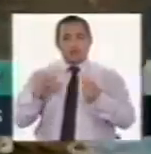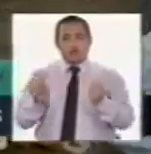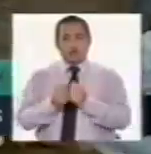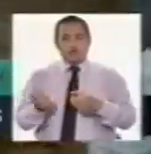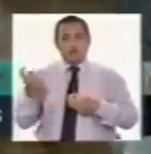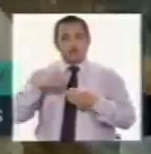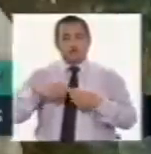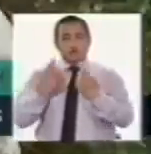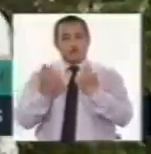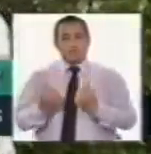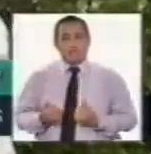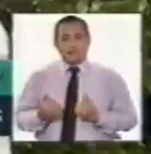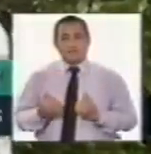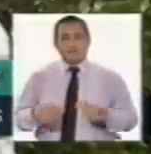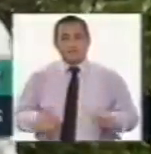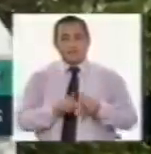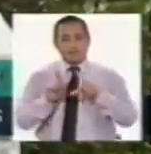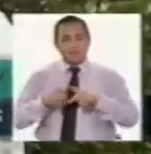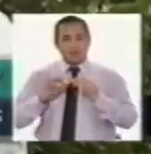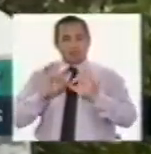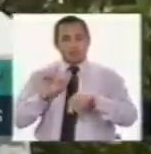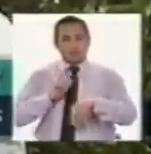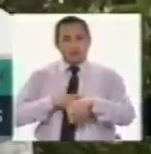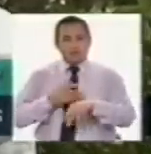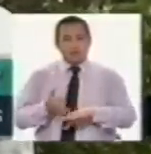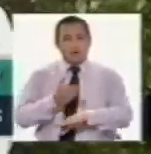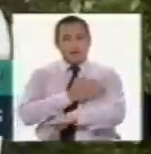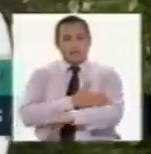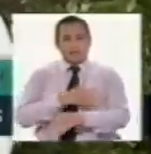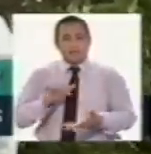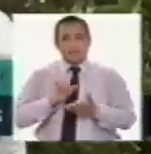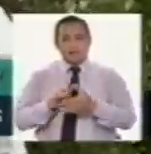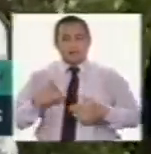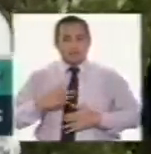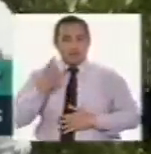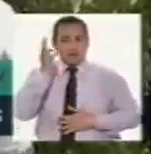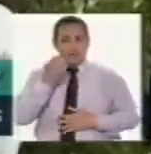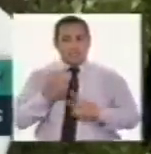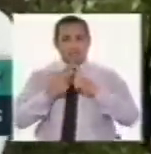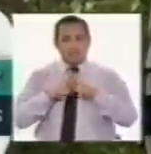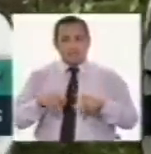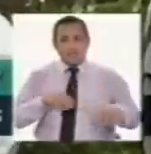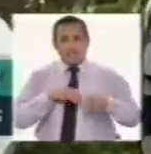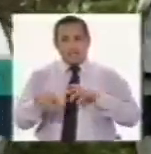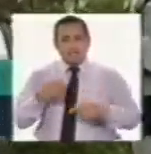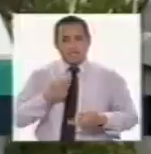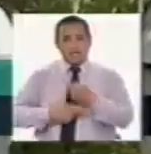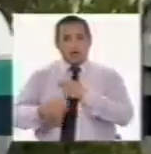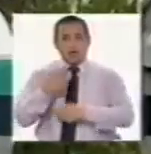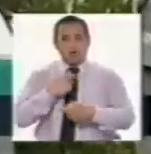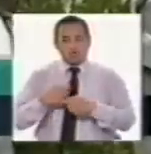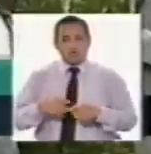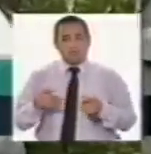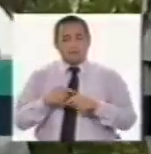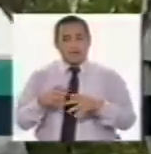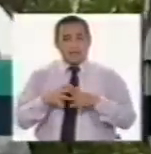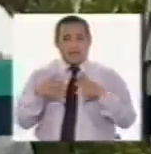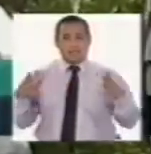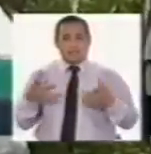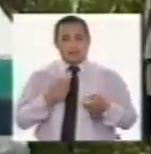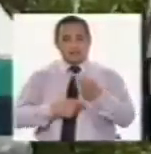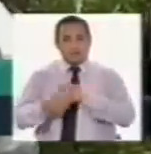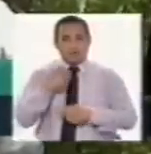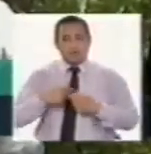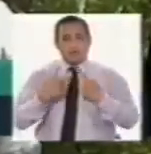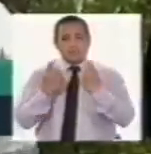la inclusión económica desde el preciso momento en que nuestras mujeres comienzan a hacer transacciones pequeñas transacciones